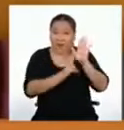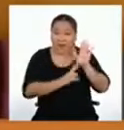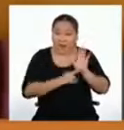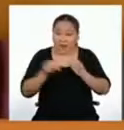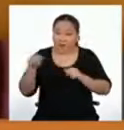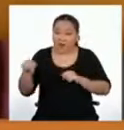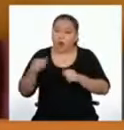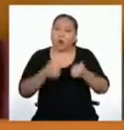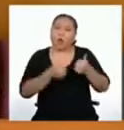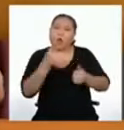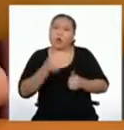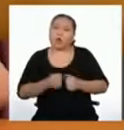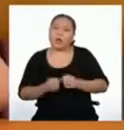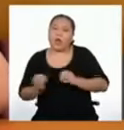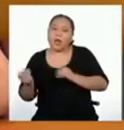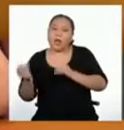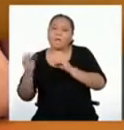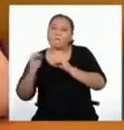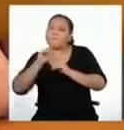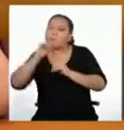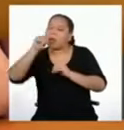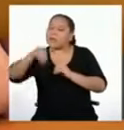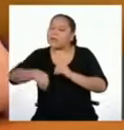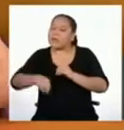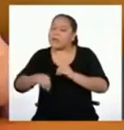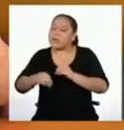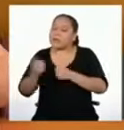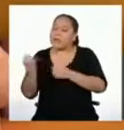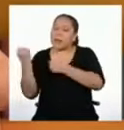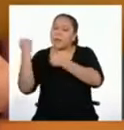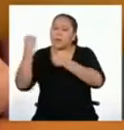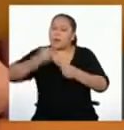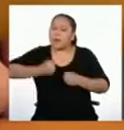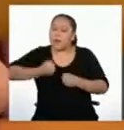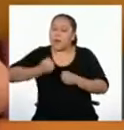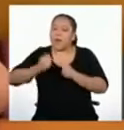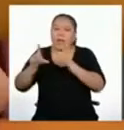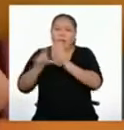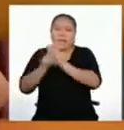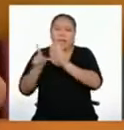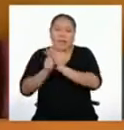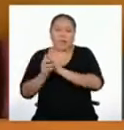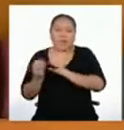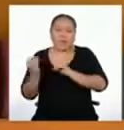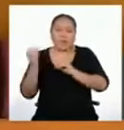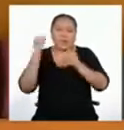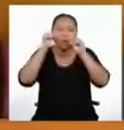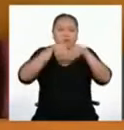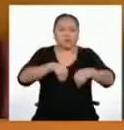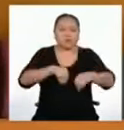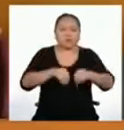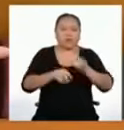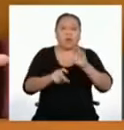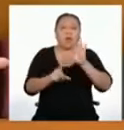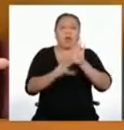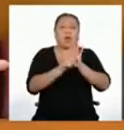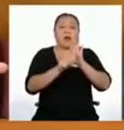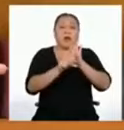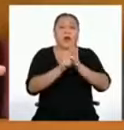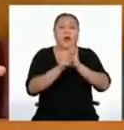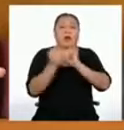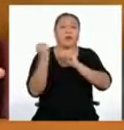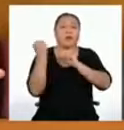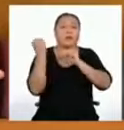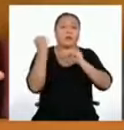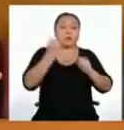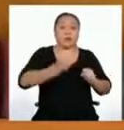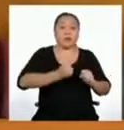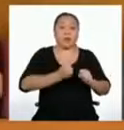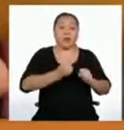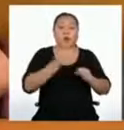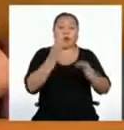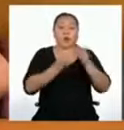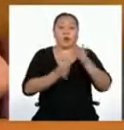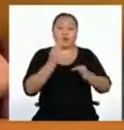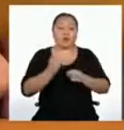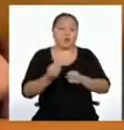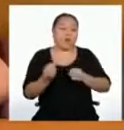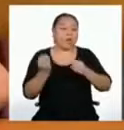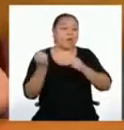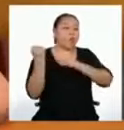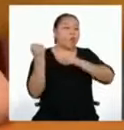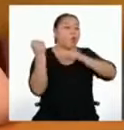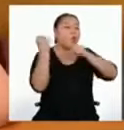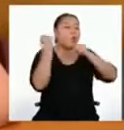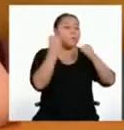Poder Legislativo, Poder Ejecutivo o Poder Judicial. Y así ya puedes redactar tu respuesta